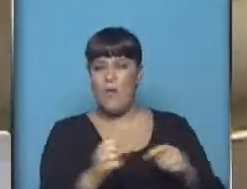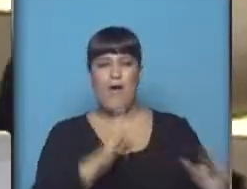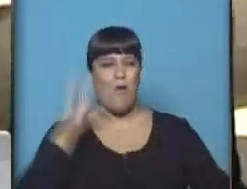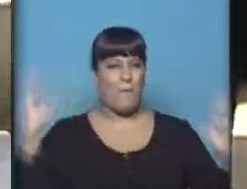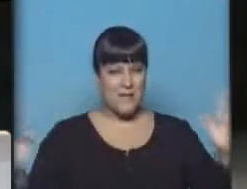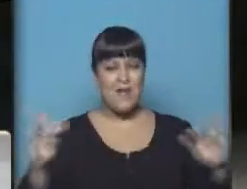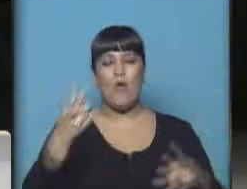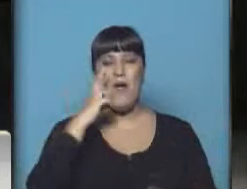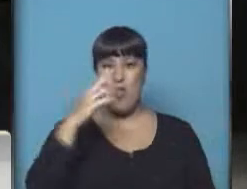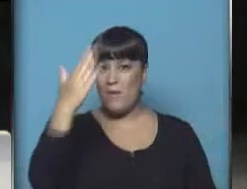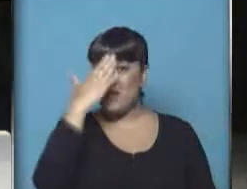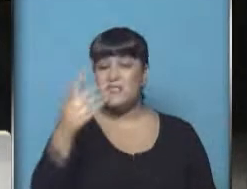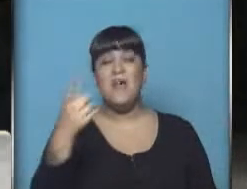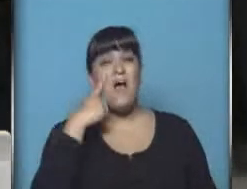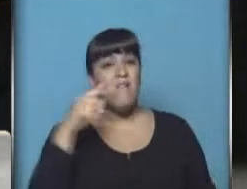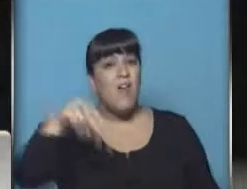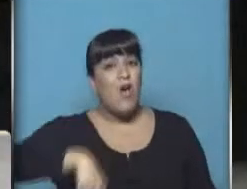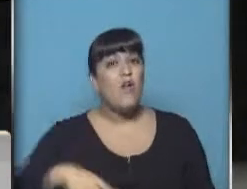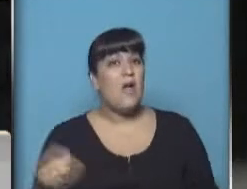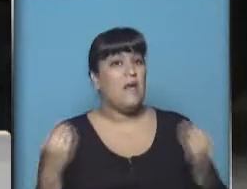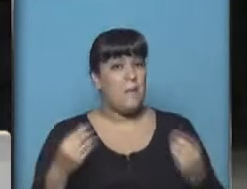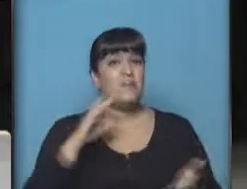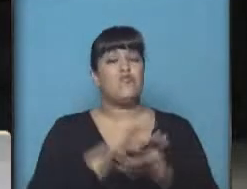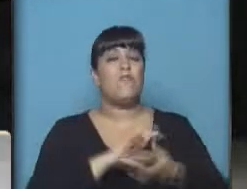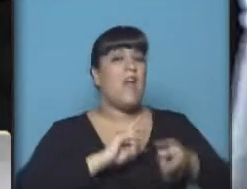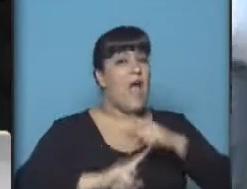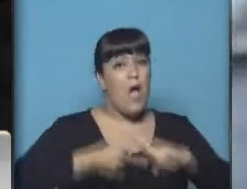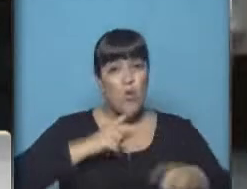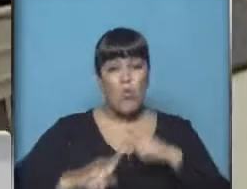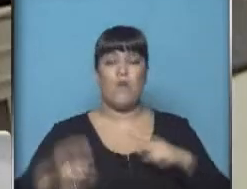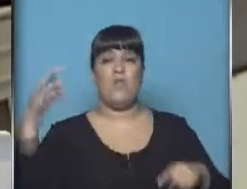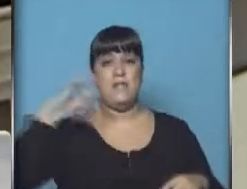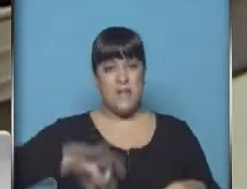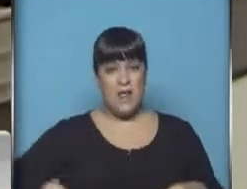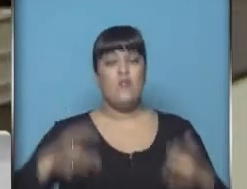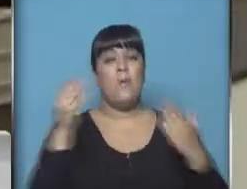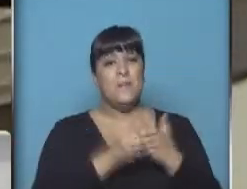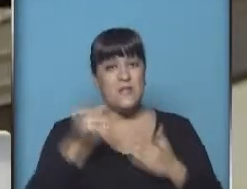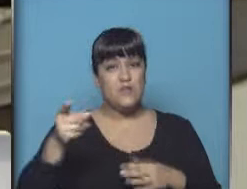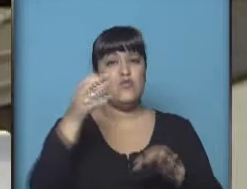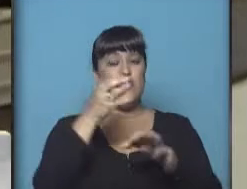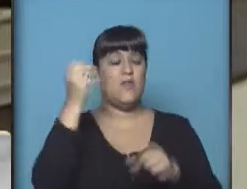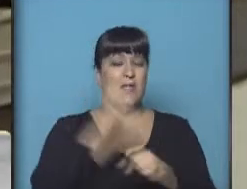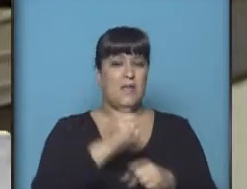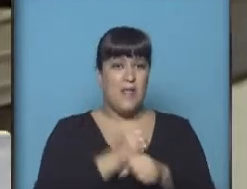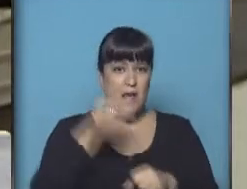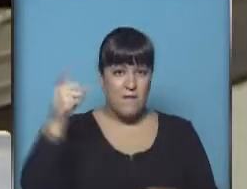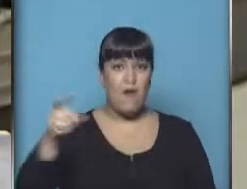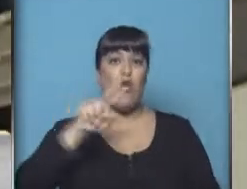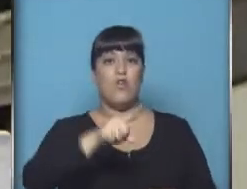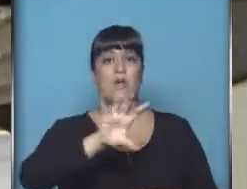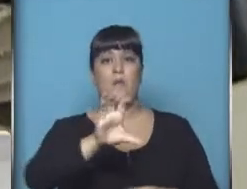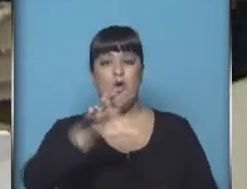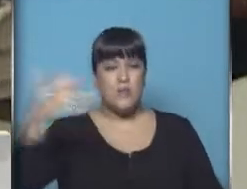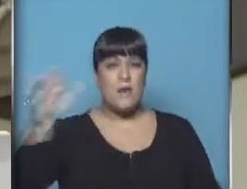para 2015, ahora hay que ver qué pasa con los acuerdos salariales de los docentes. El ministro de Trabajo de la provincia de Buenos Aires confirmó que va a convocar